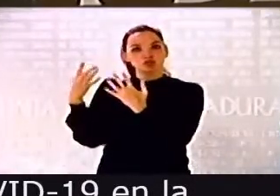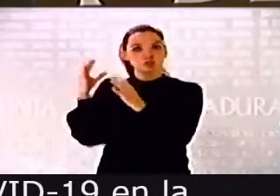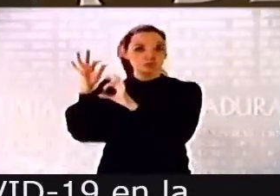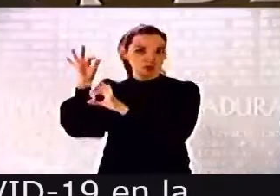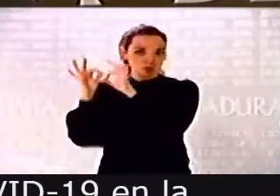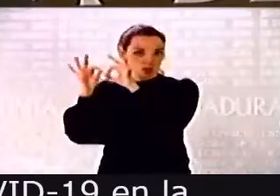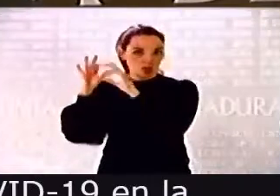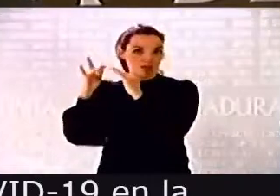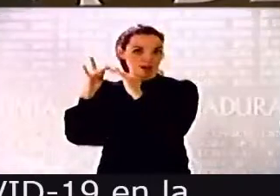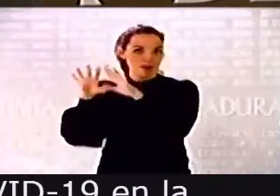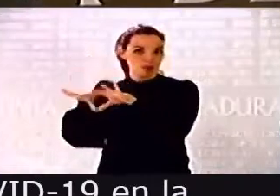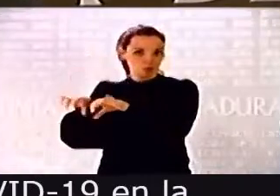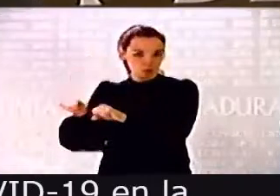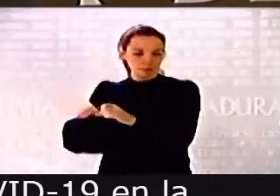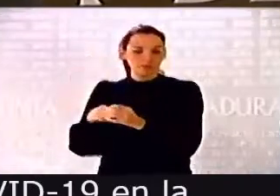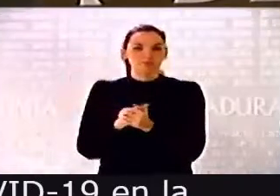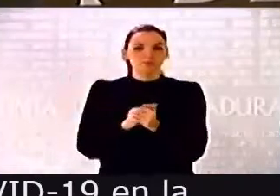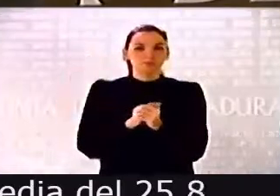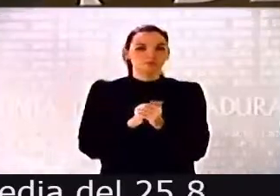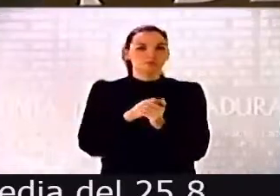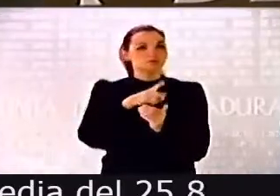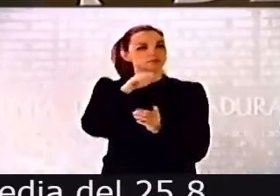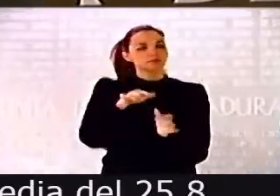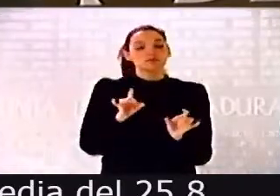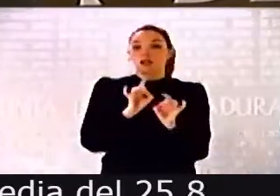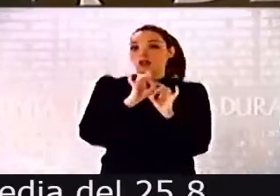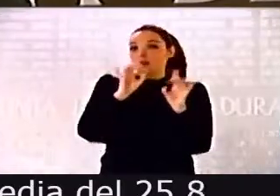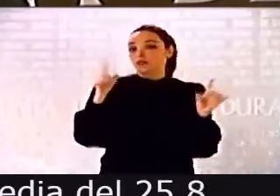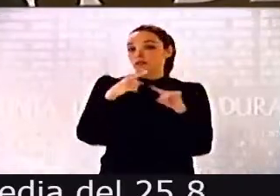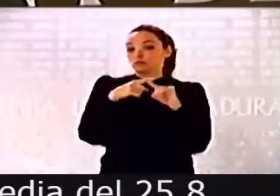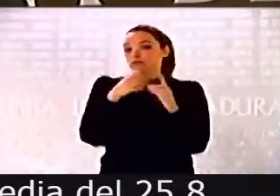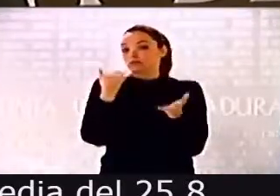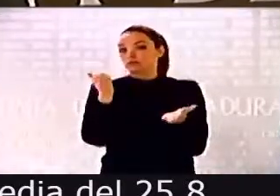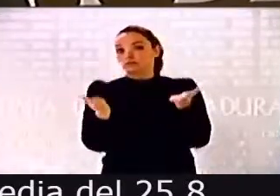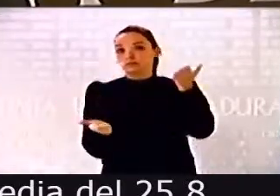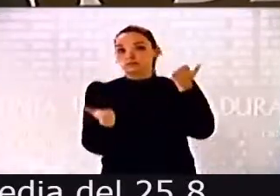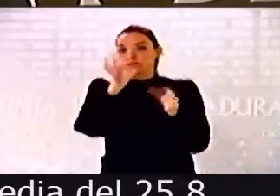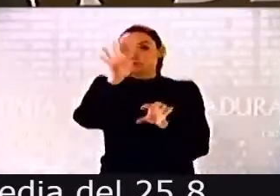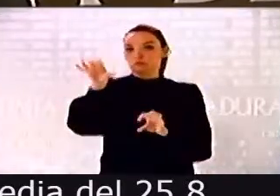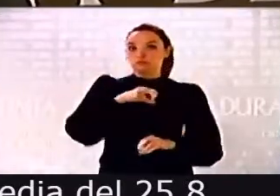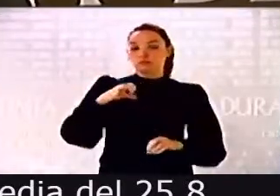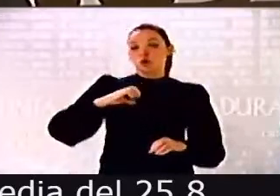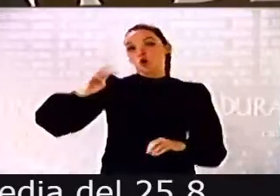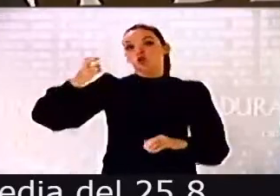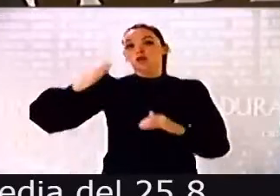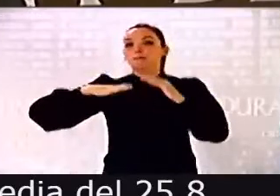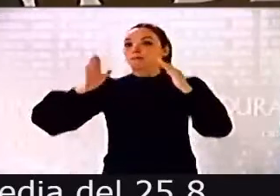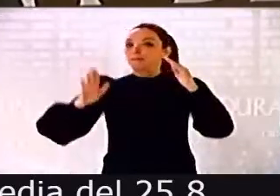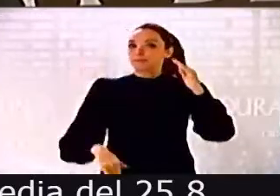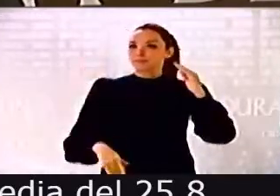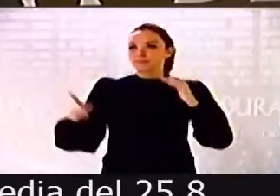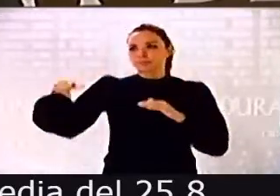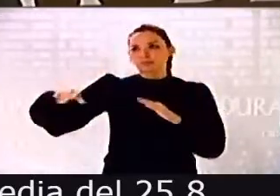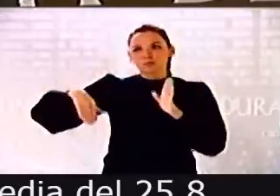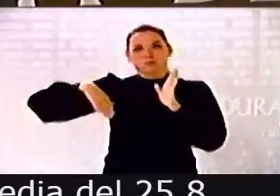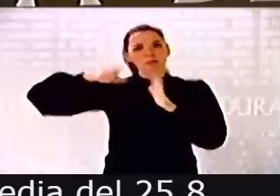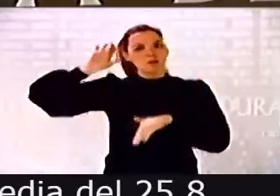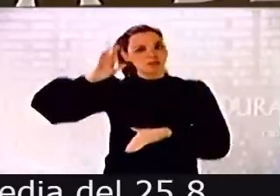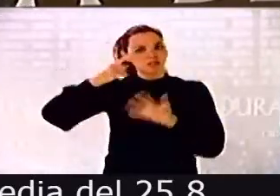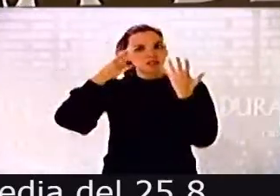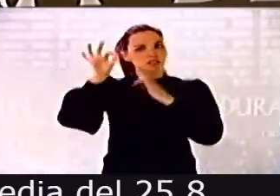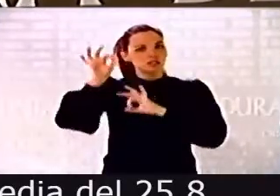25,8. Claramente también estamos por debajo de otras comunidades autónomas que llegan incluso a superar el